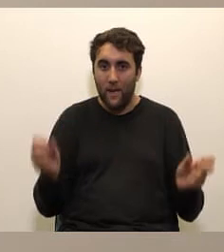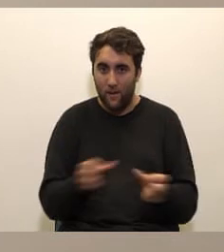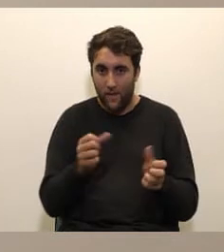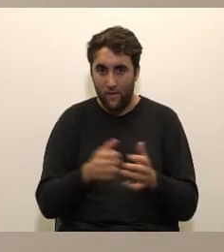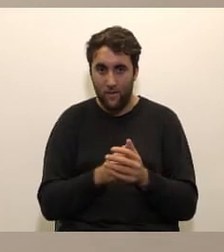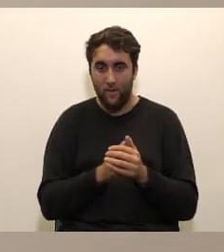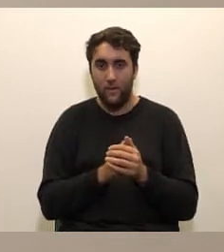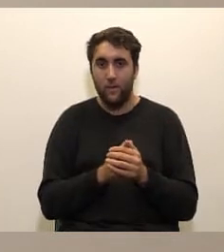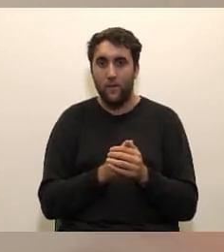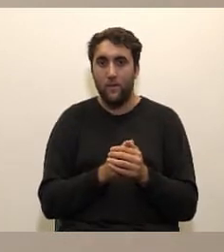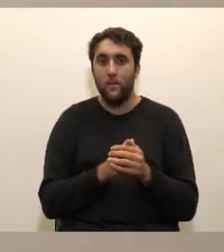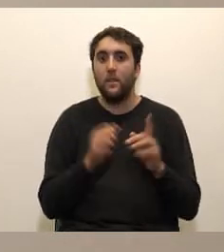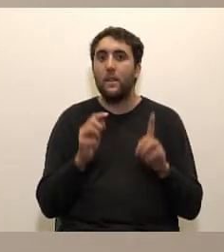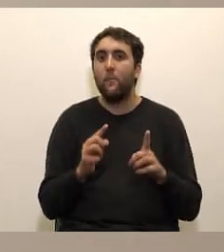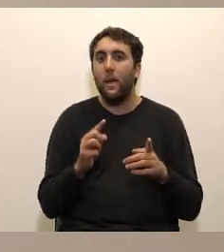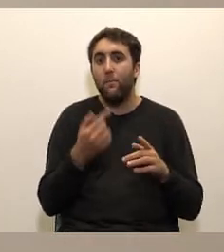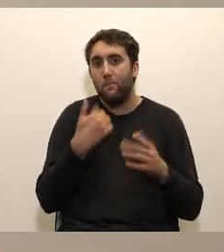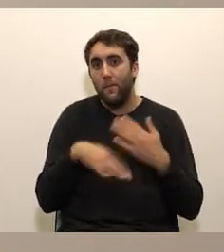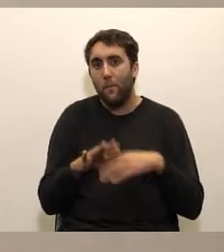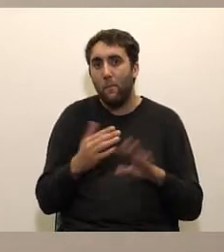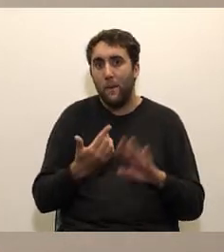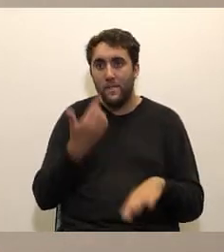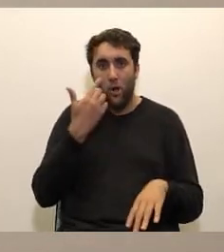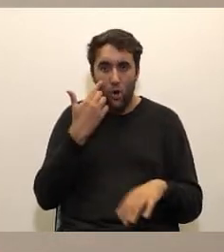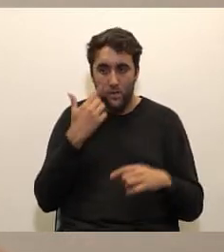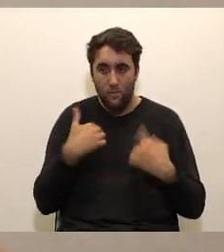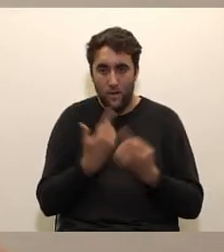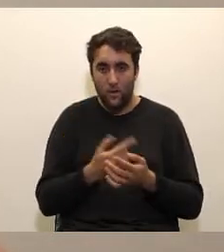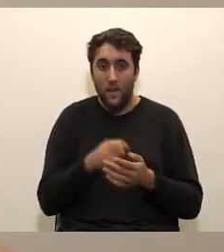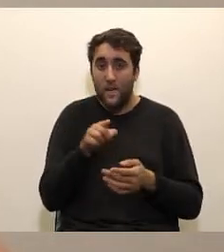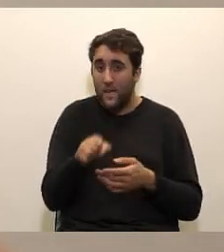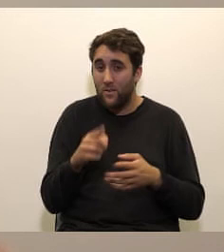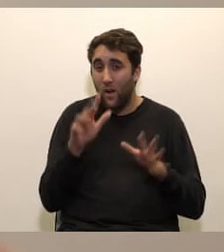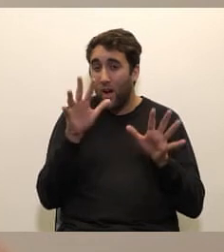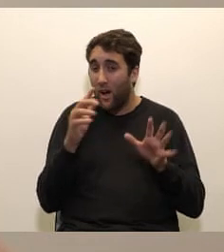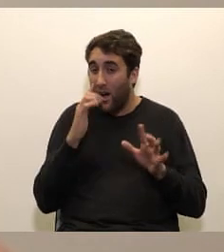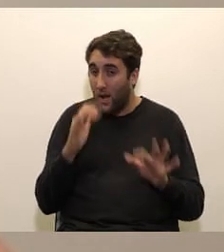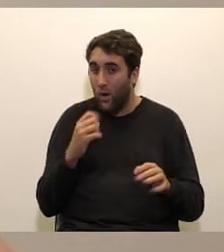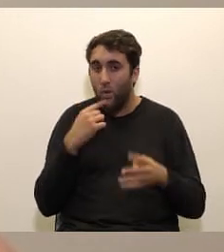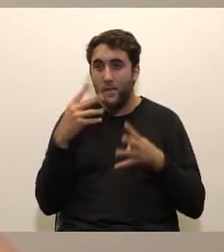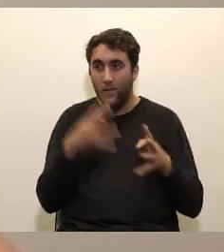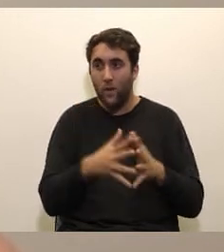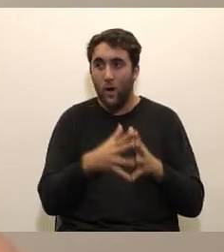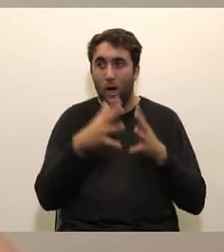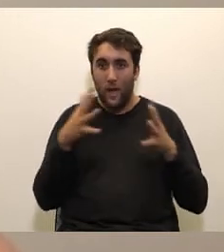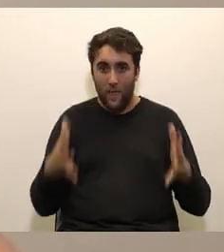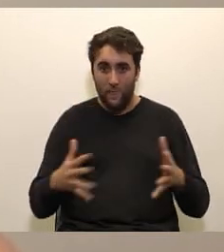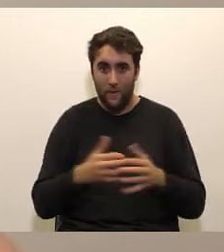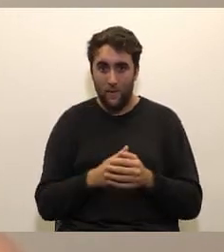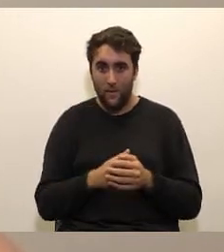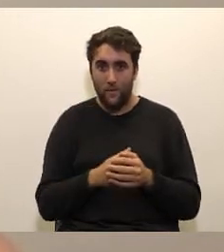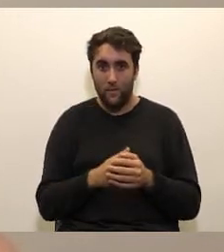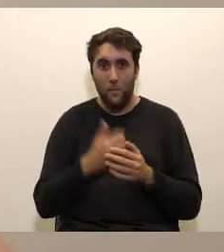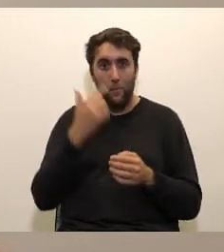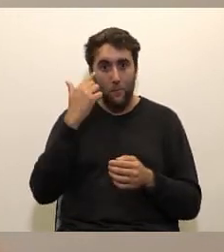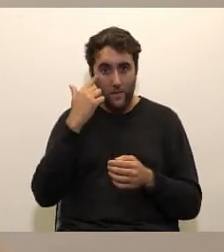incluso a defender nuestro propio lugar. Eso creo que también es un desafío grande, y que